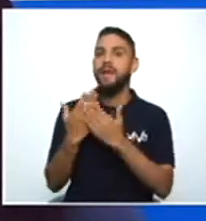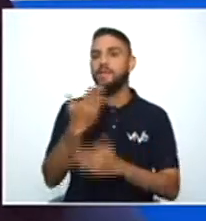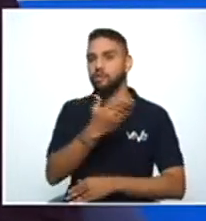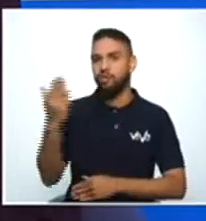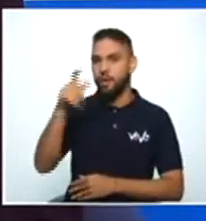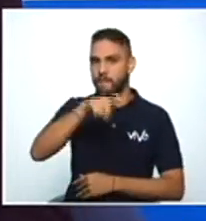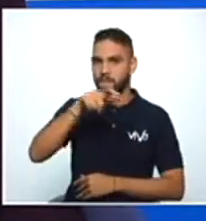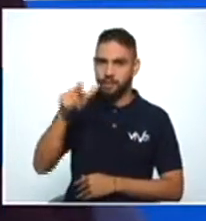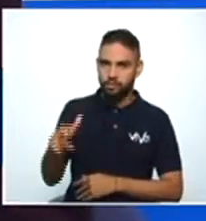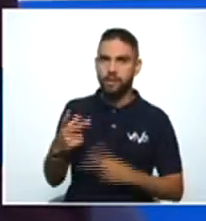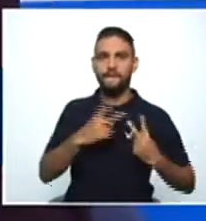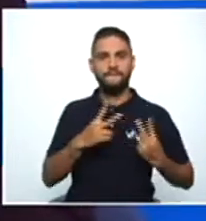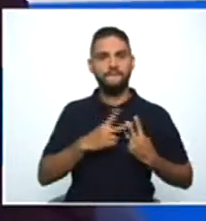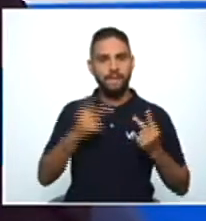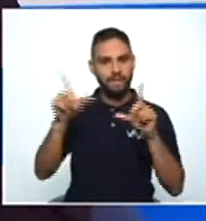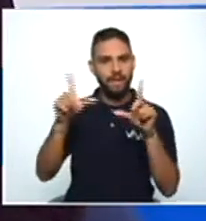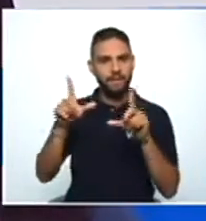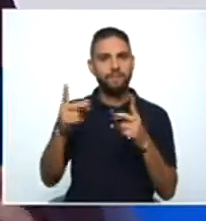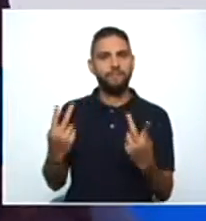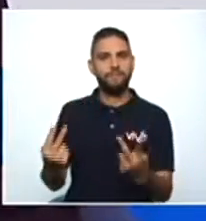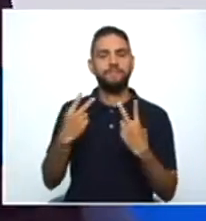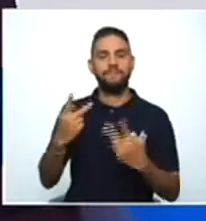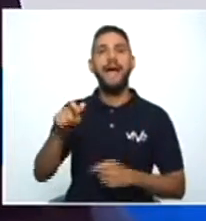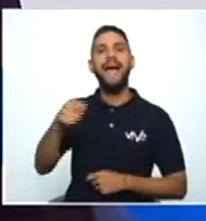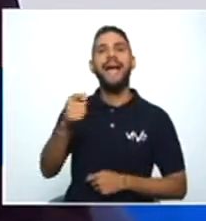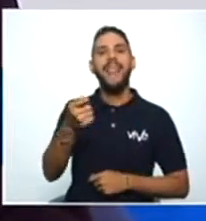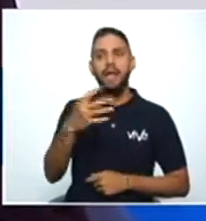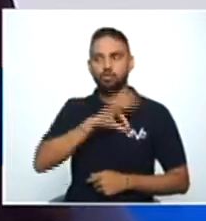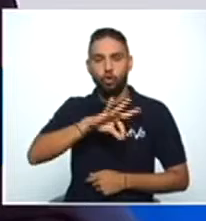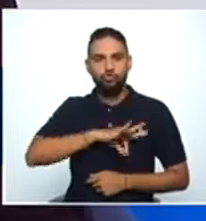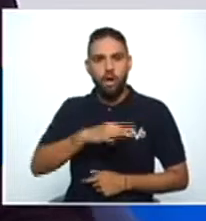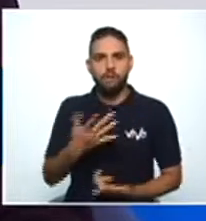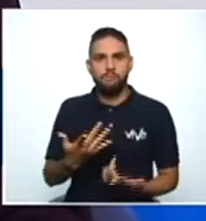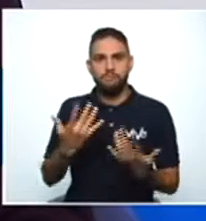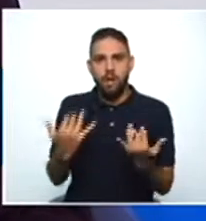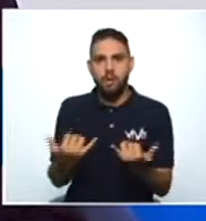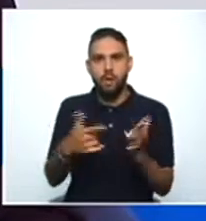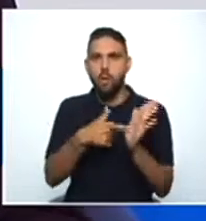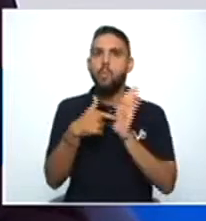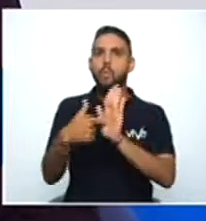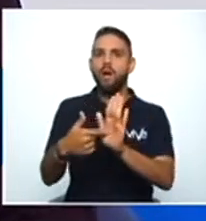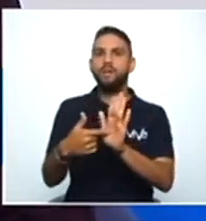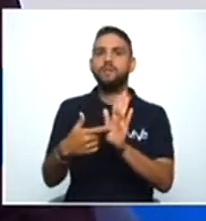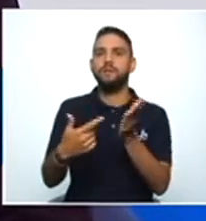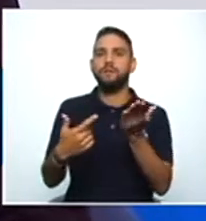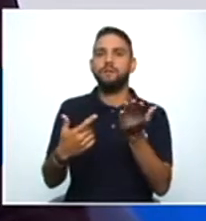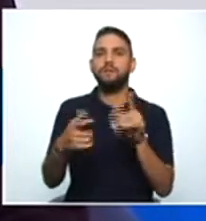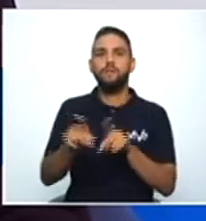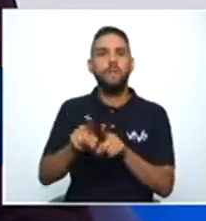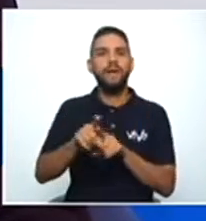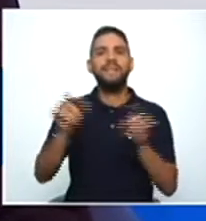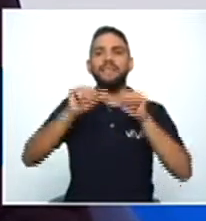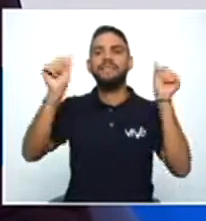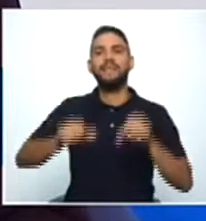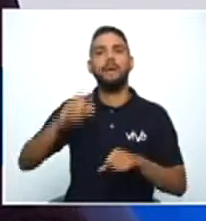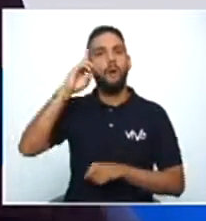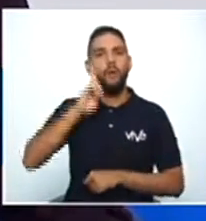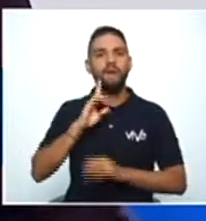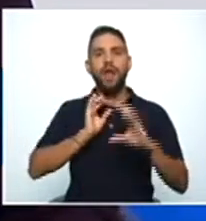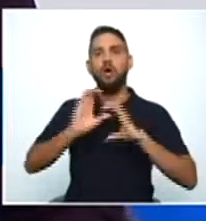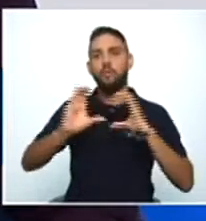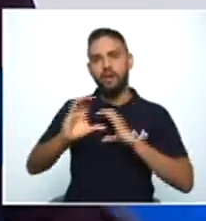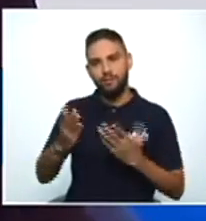es precisamente de vida tv este canal con este contenido social y que sin duda alguna es un referente de nuestro sistema bolivariano de comunicación